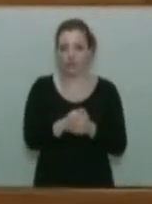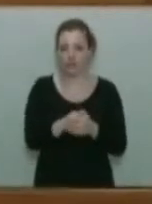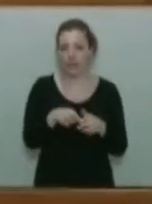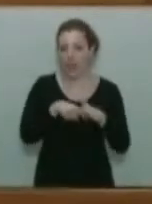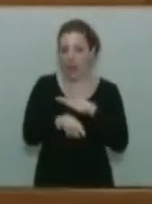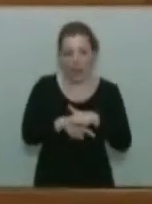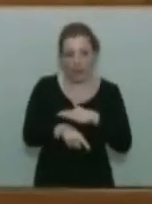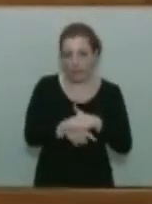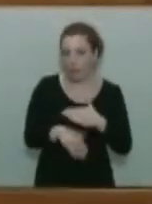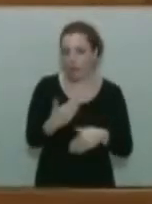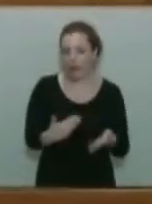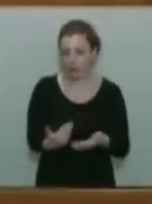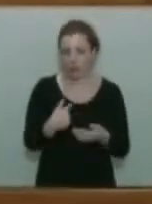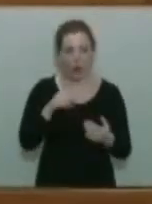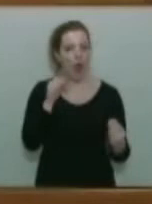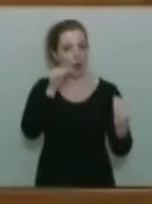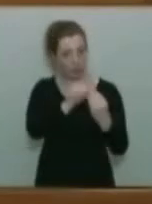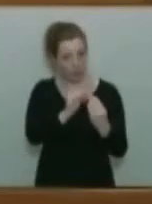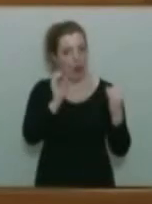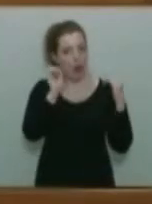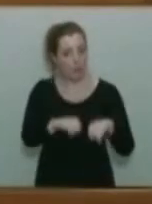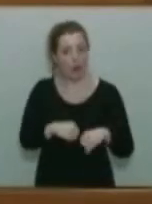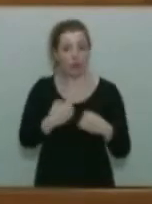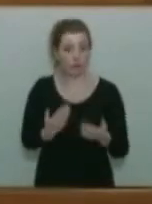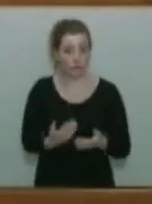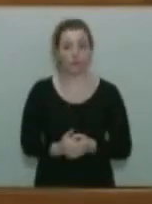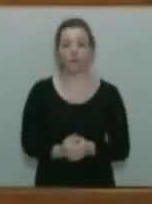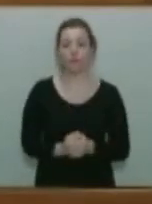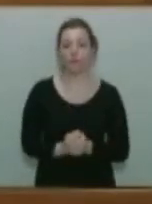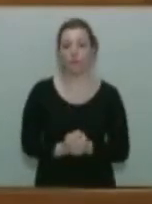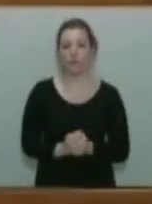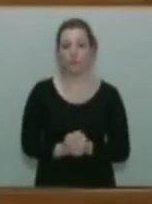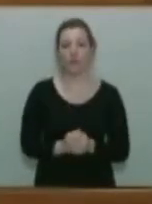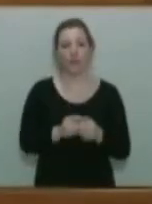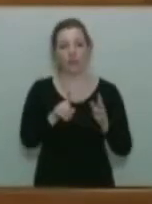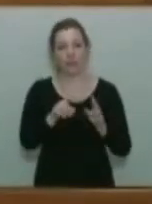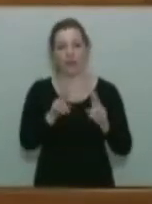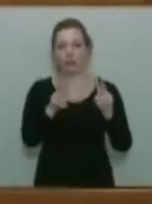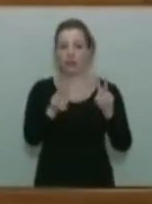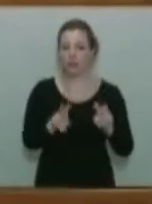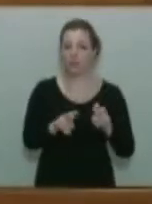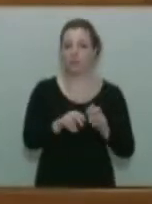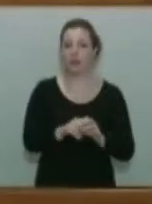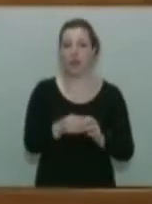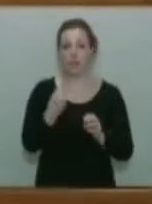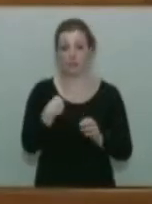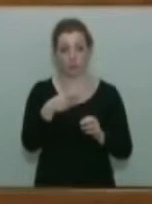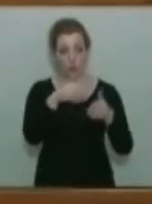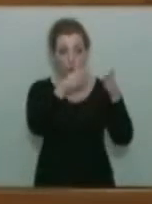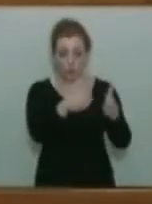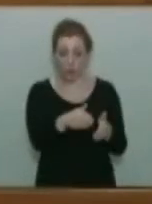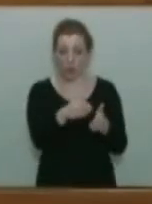¿no? Estoy de acuerdo con usted en eso. En todo caso, respecto a lo que usted hace